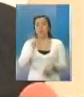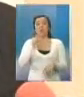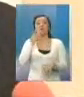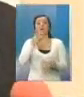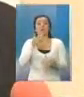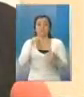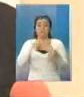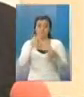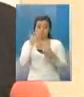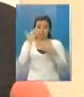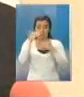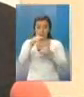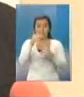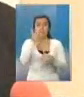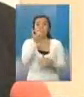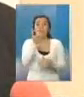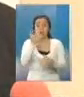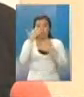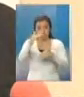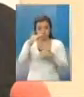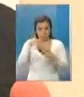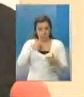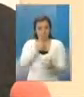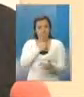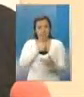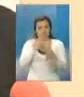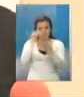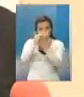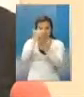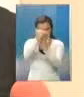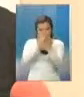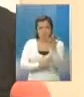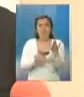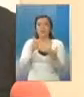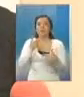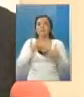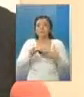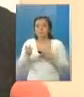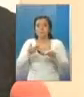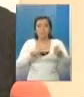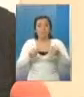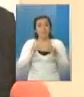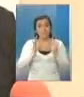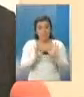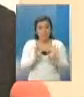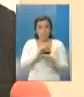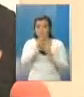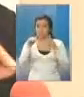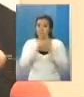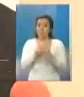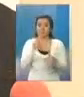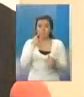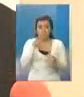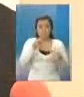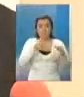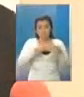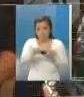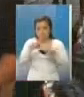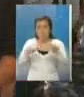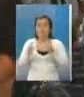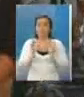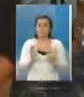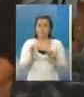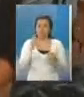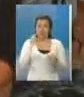no puede entrar a hacer un conocimiento del listado de obras y empezar a hacer los cambios de las obras.